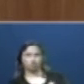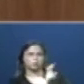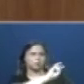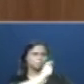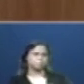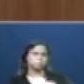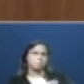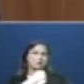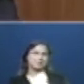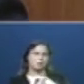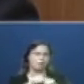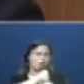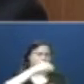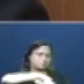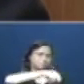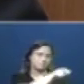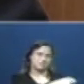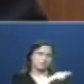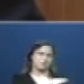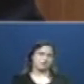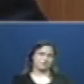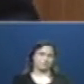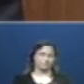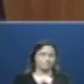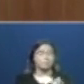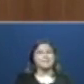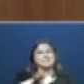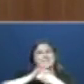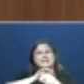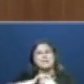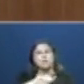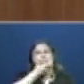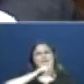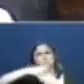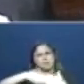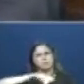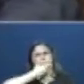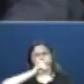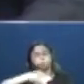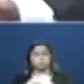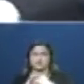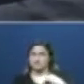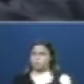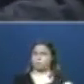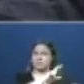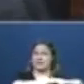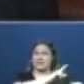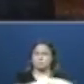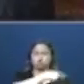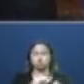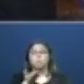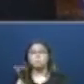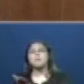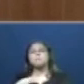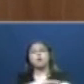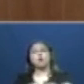este sector respecto a la generación térmica estrechamente unida a las explotaciones de Carbón hemos solicitado al gobierno